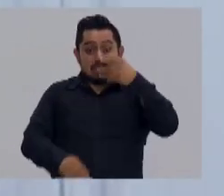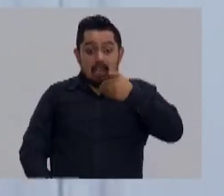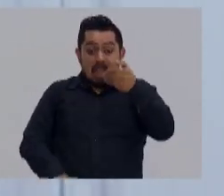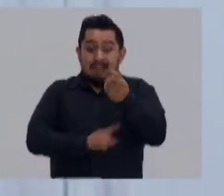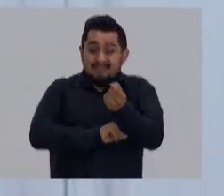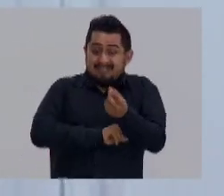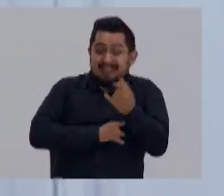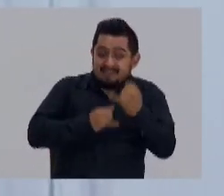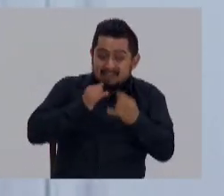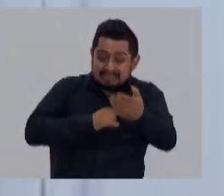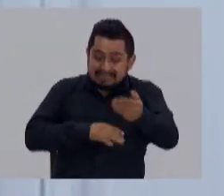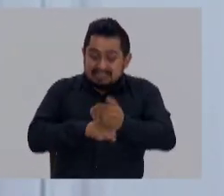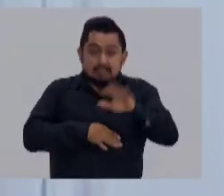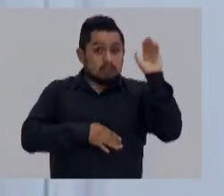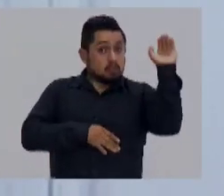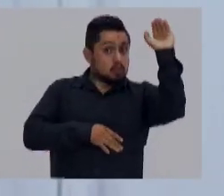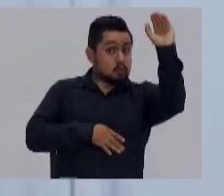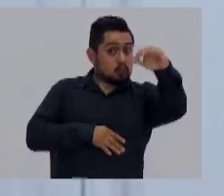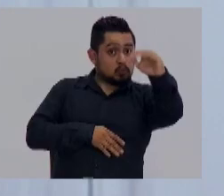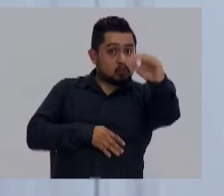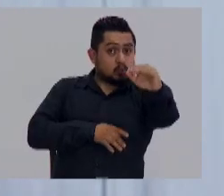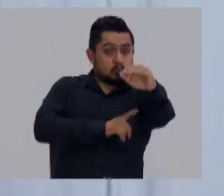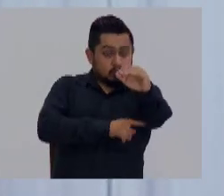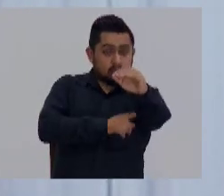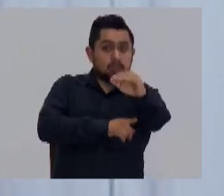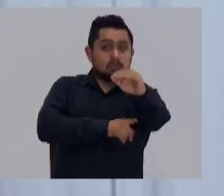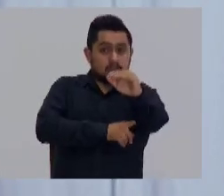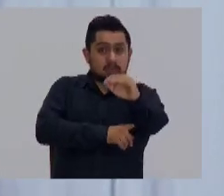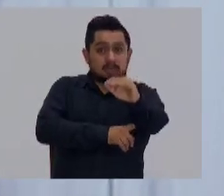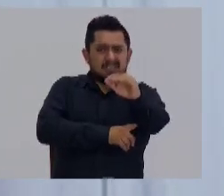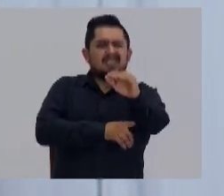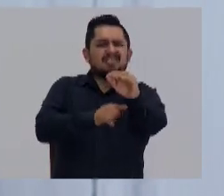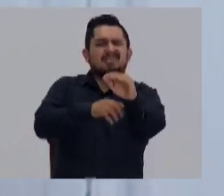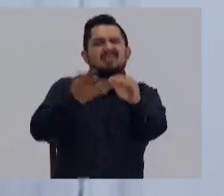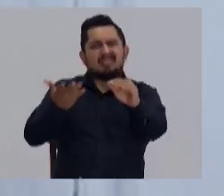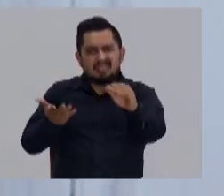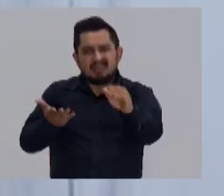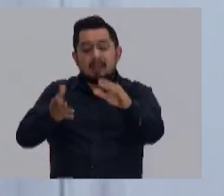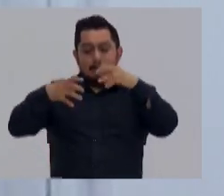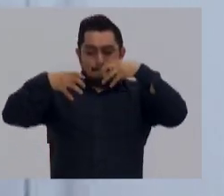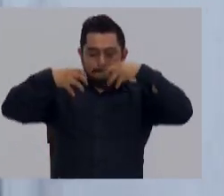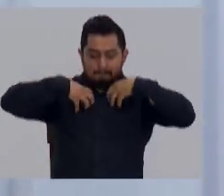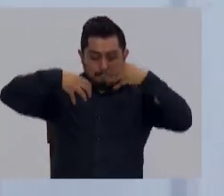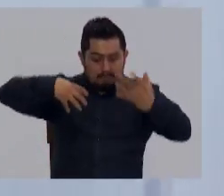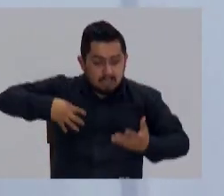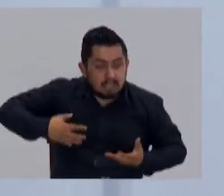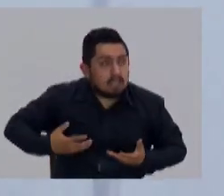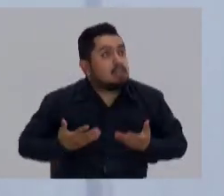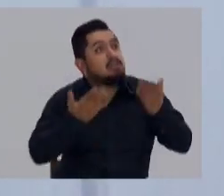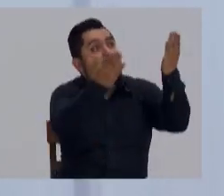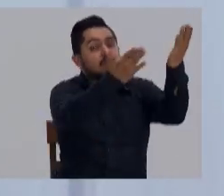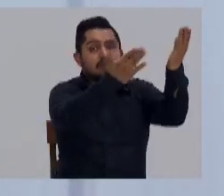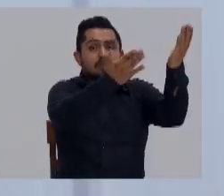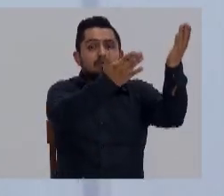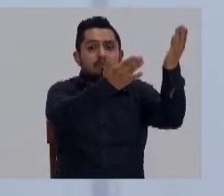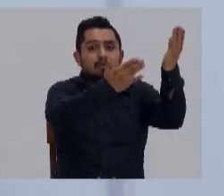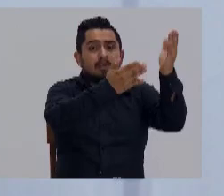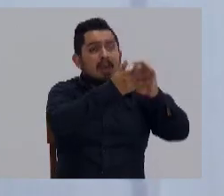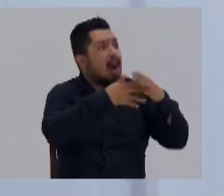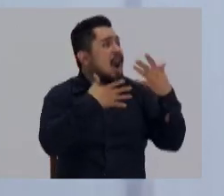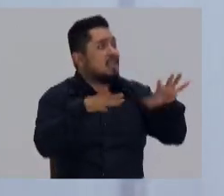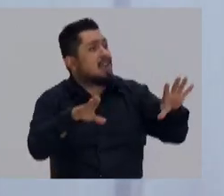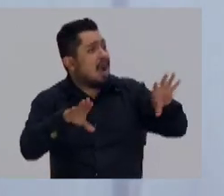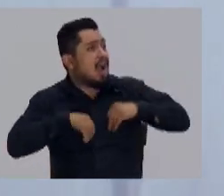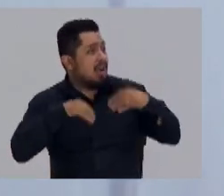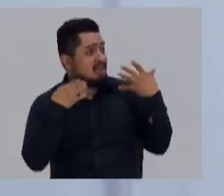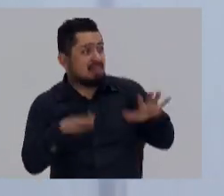año, te está haciendo un llamado, y ese es entregarle tu vida a Jesús. Ah, yo ya recibí